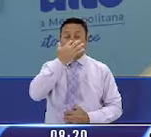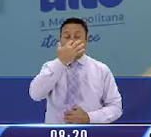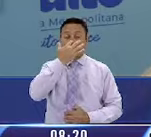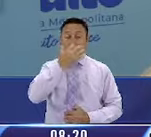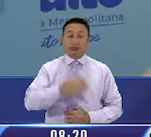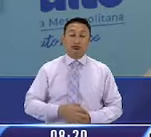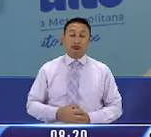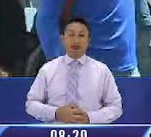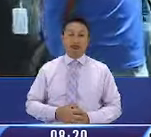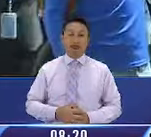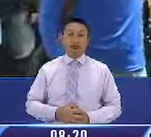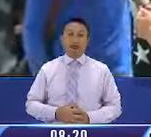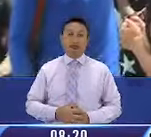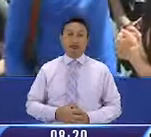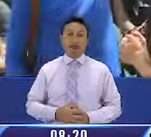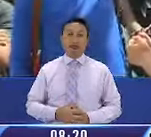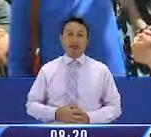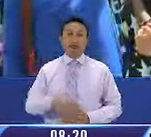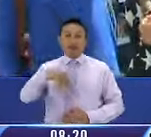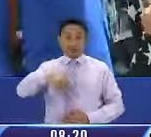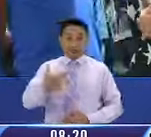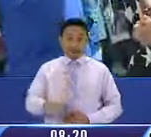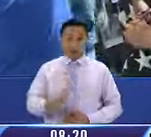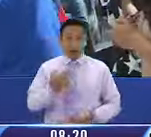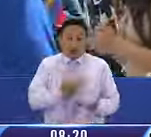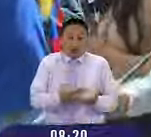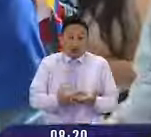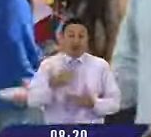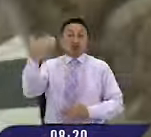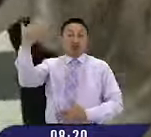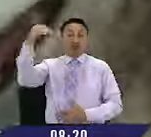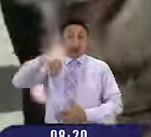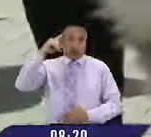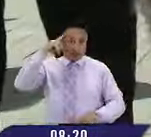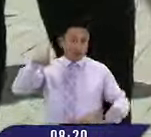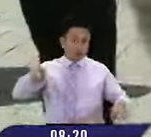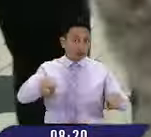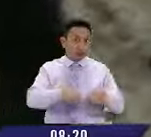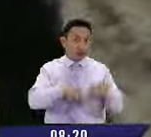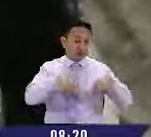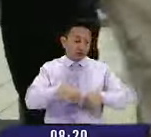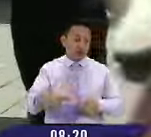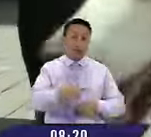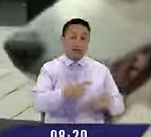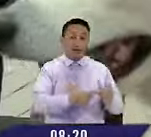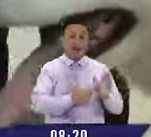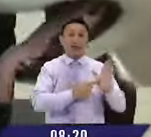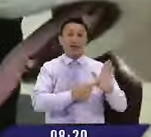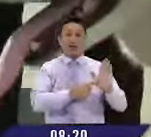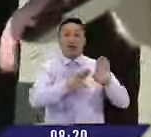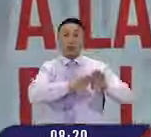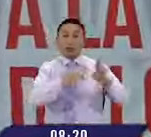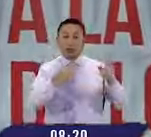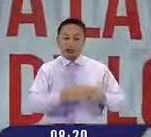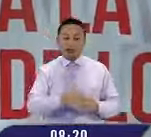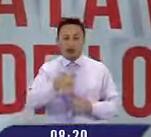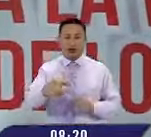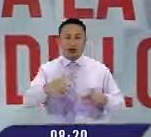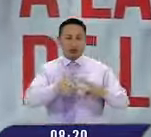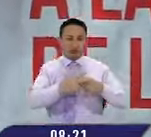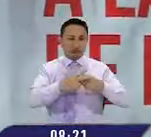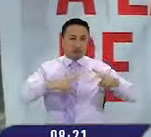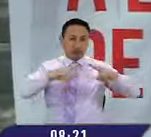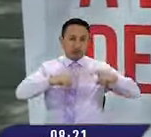enfermedades infectocontagiosas. Tras la reunión con el burgomaestre, se llegó al acuerdo de abrir los expedientes para la respectiva